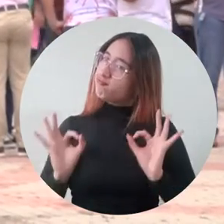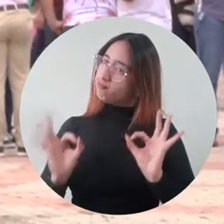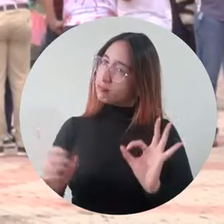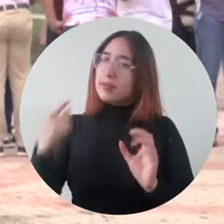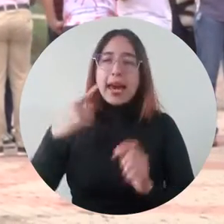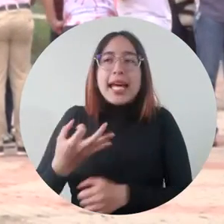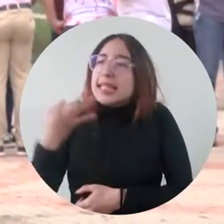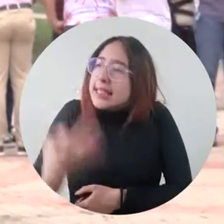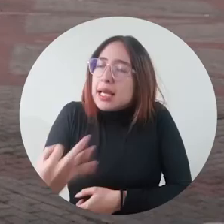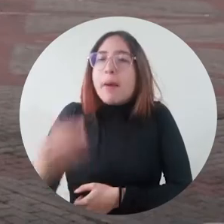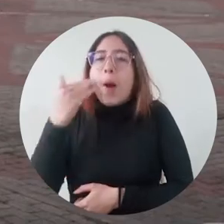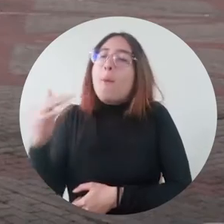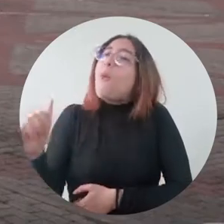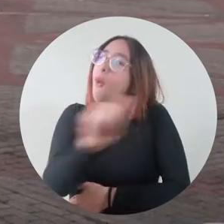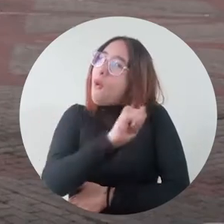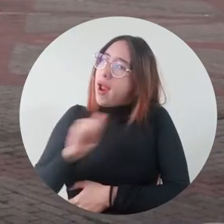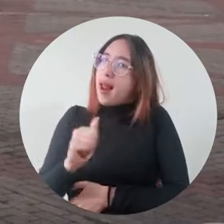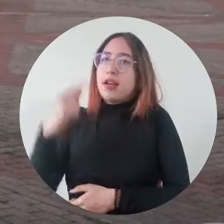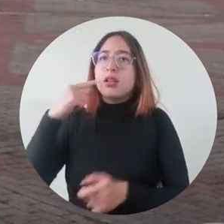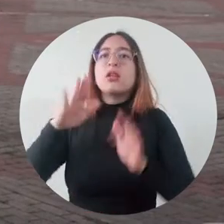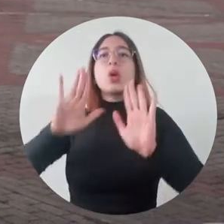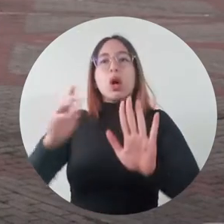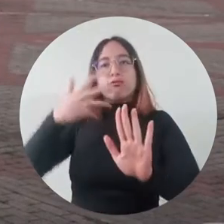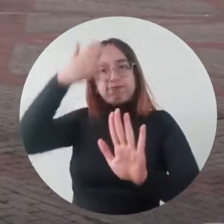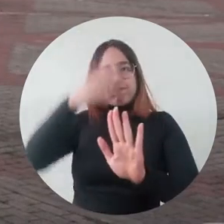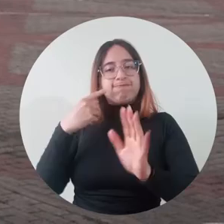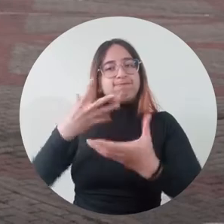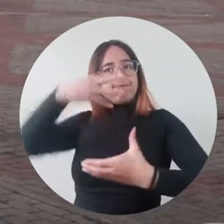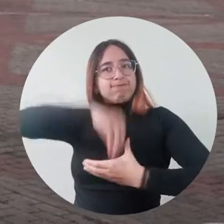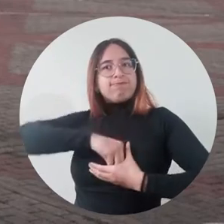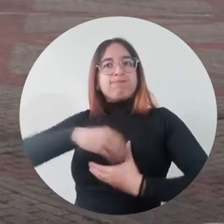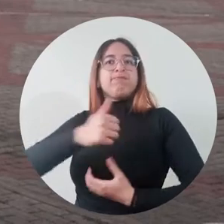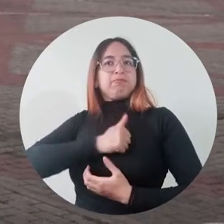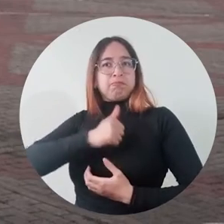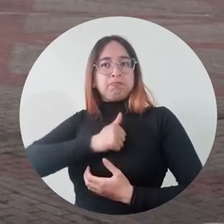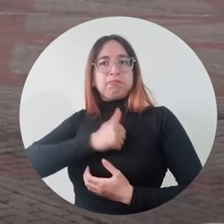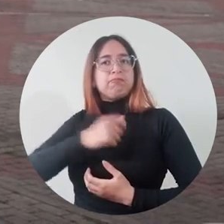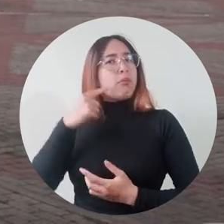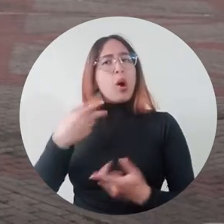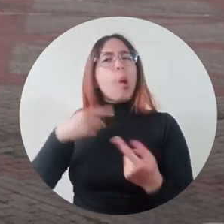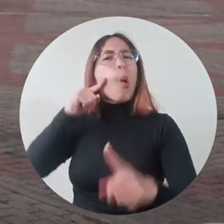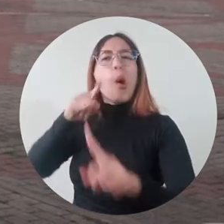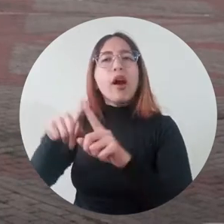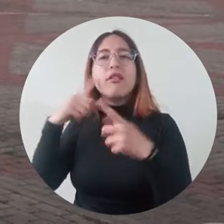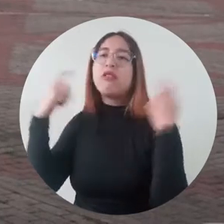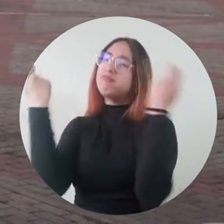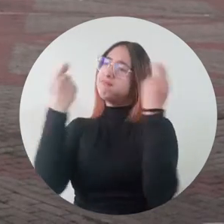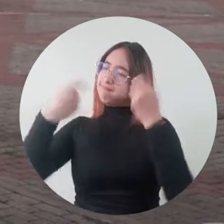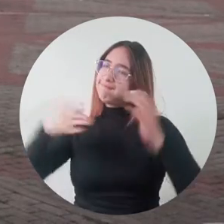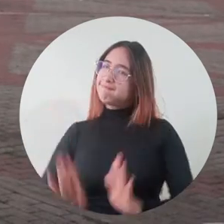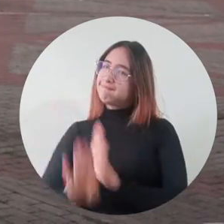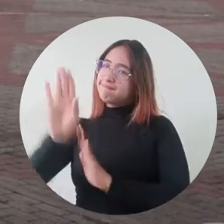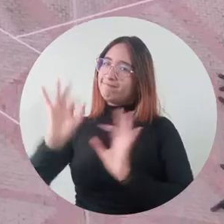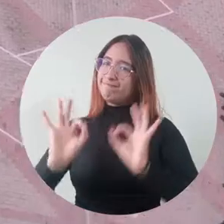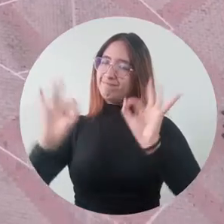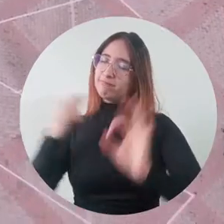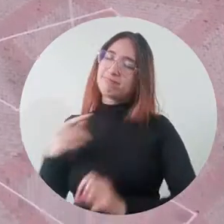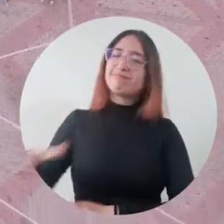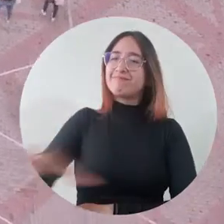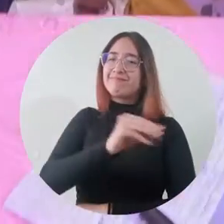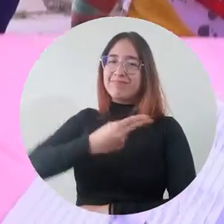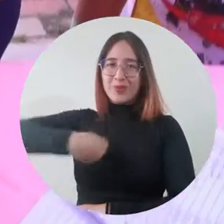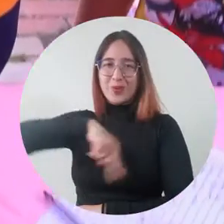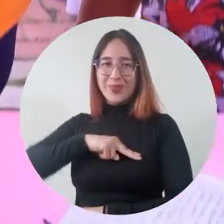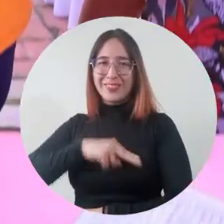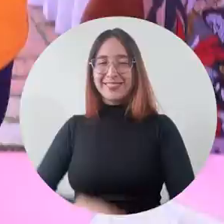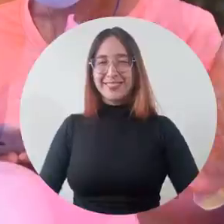que se haga el autoexamen en esta vida nos unimos todas en esta campaña para un buen bienestar para nosotros